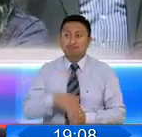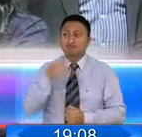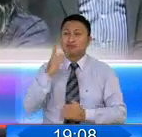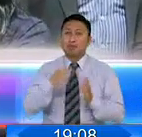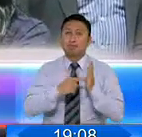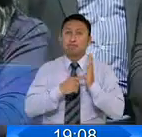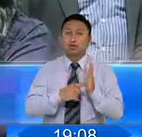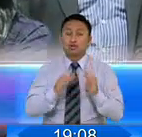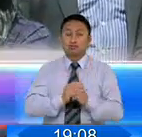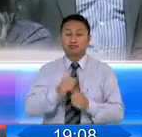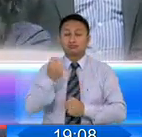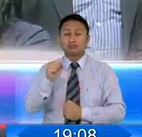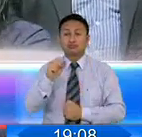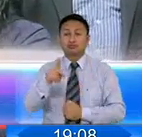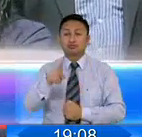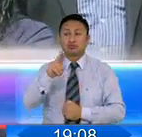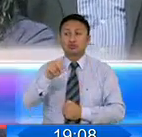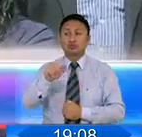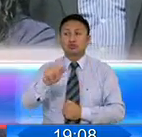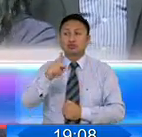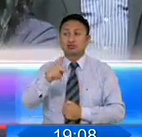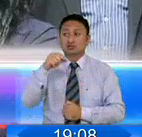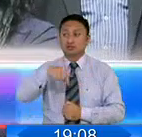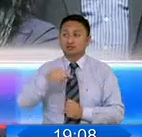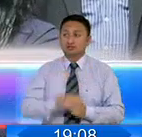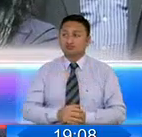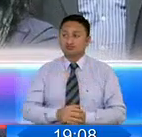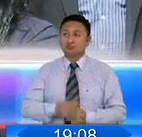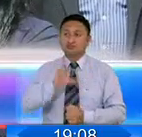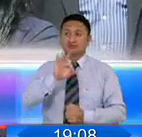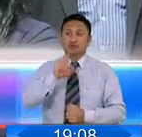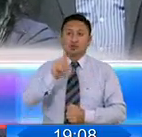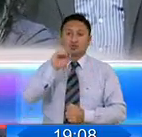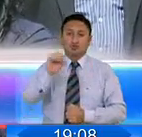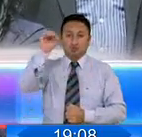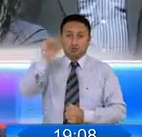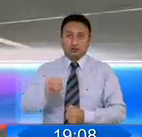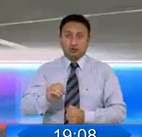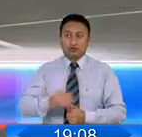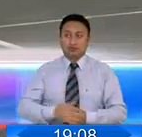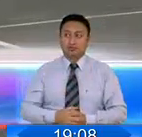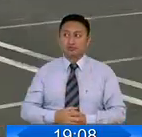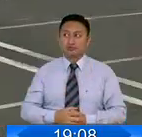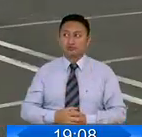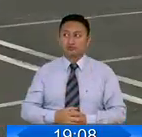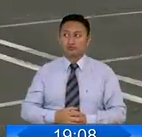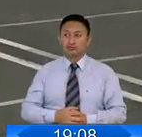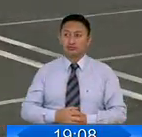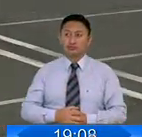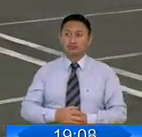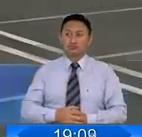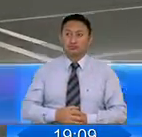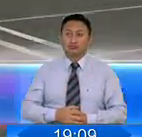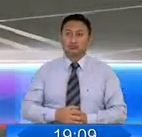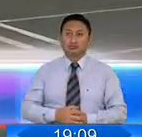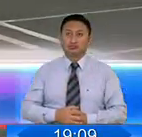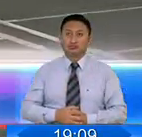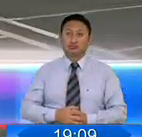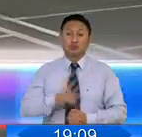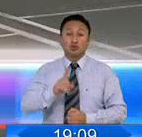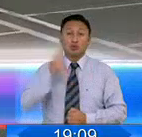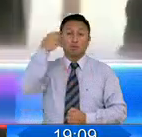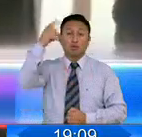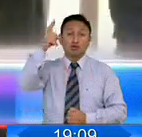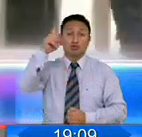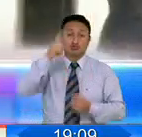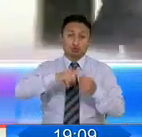Sputnik ha dado muy buenos resultados, más del 91% de efectividad. La meta sería inmunizar a al menos 1 millón de quiteños.